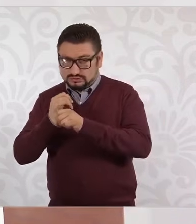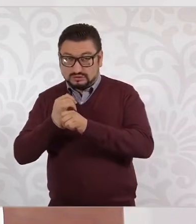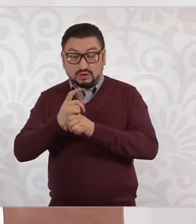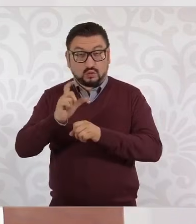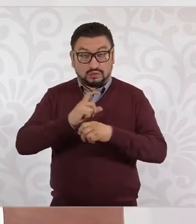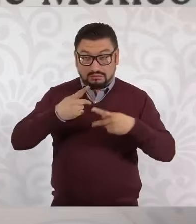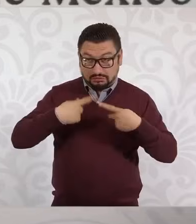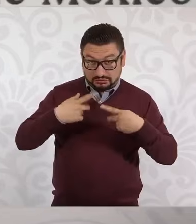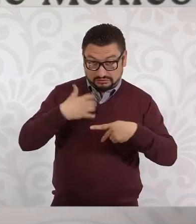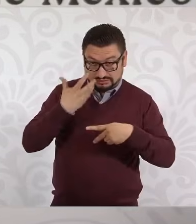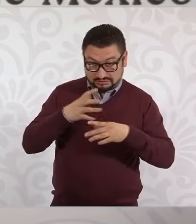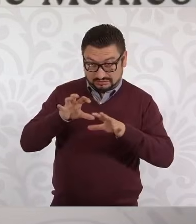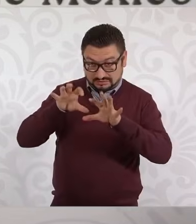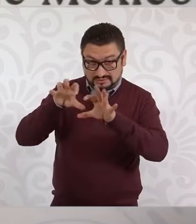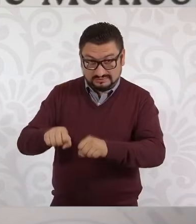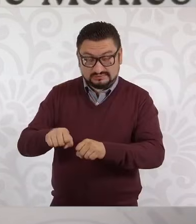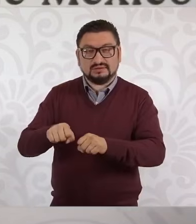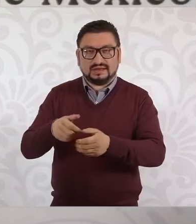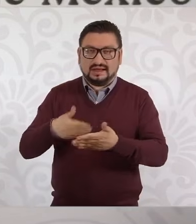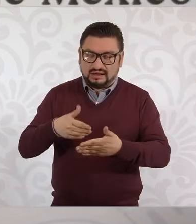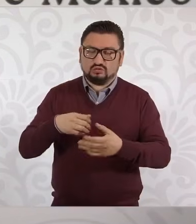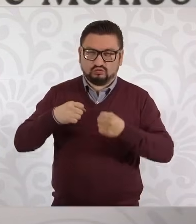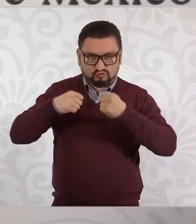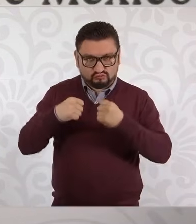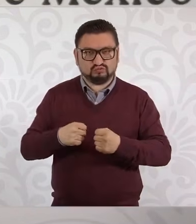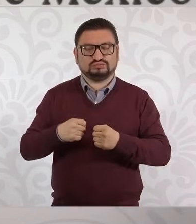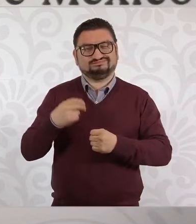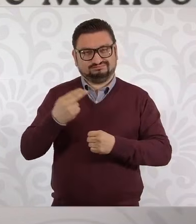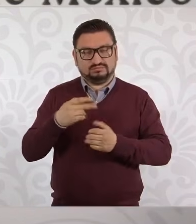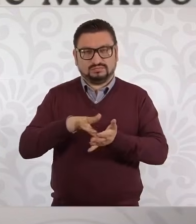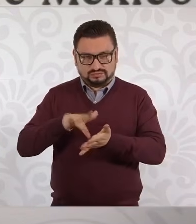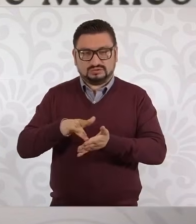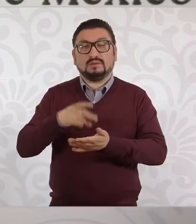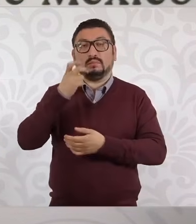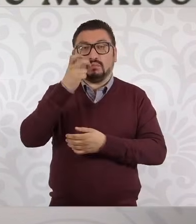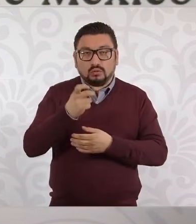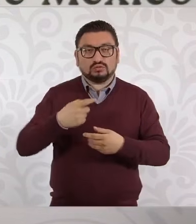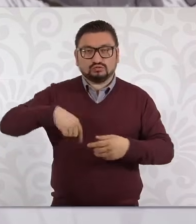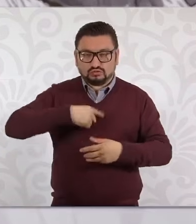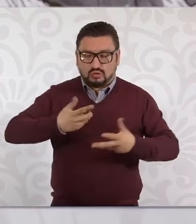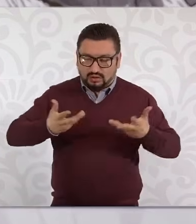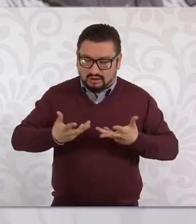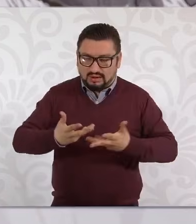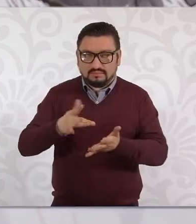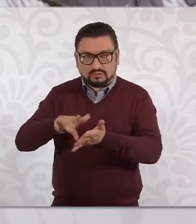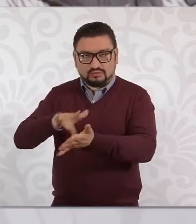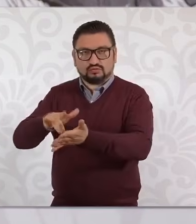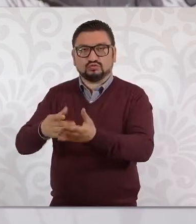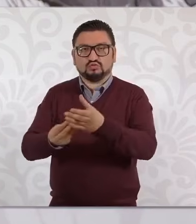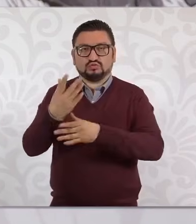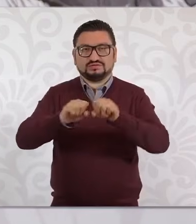aprehensión, que es justamente lo que nosotros estamos fortaleciendo con el